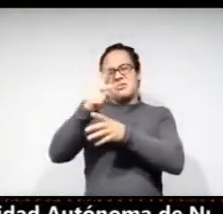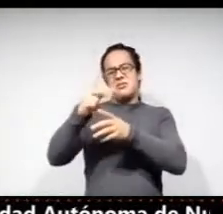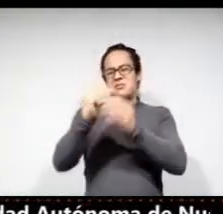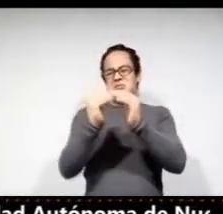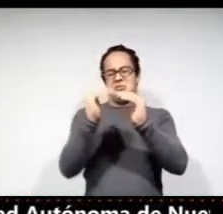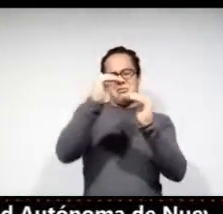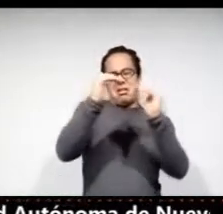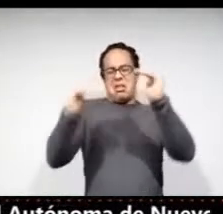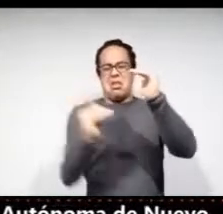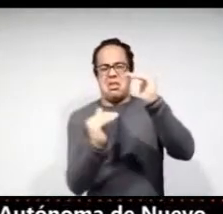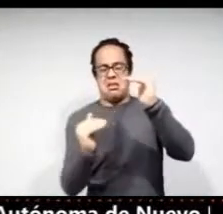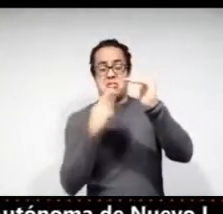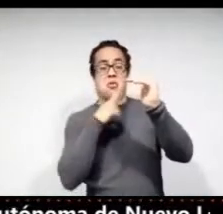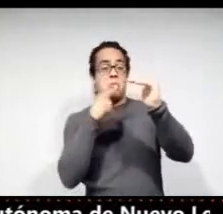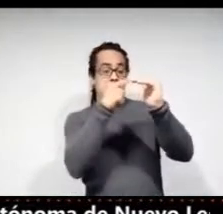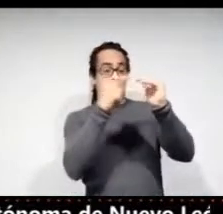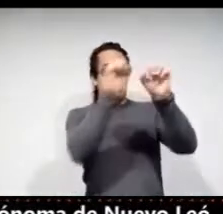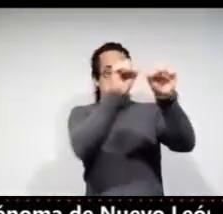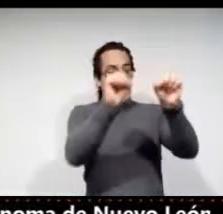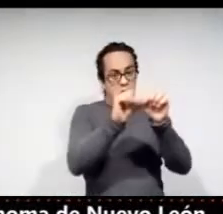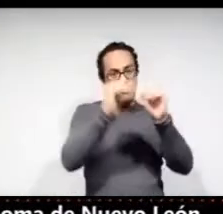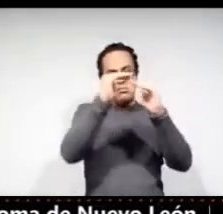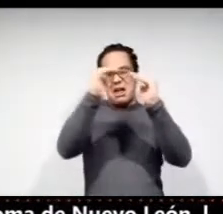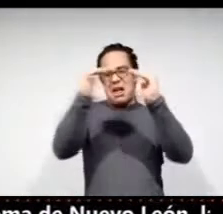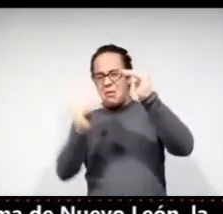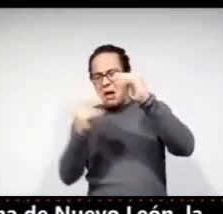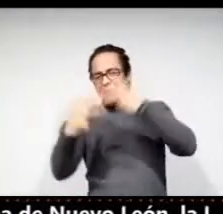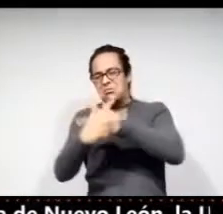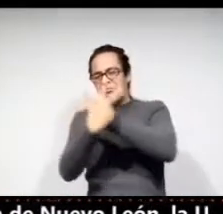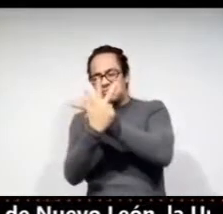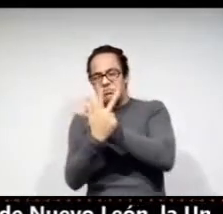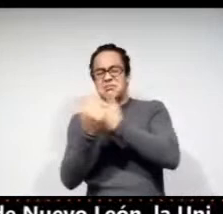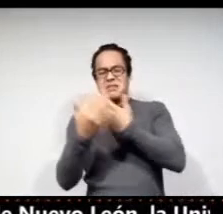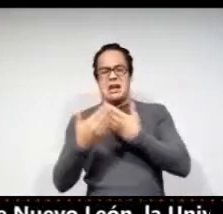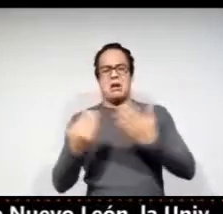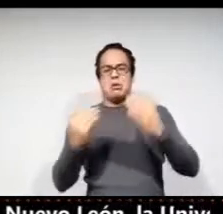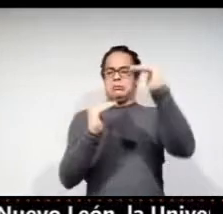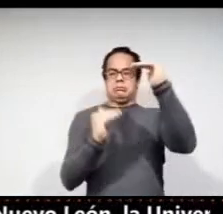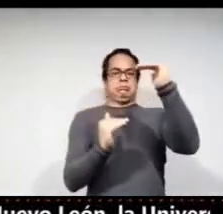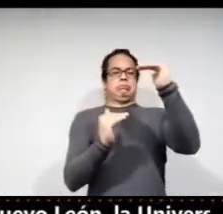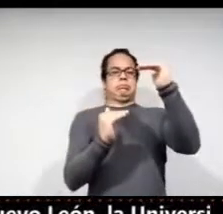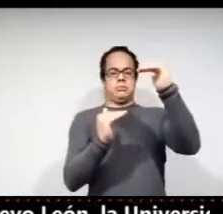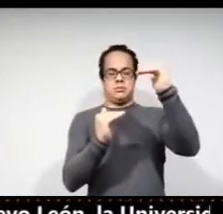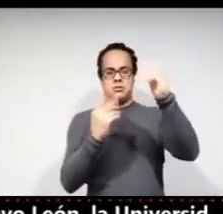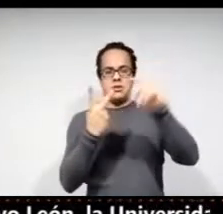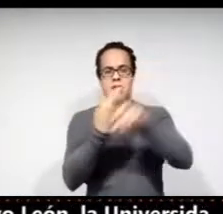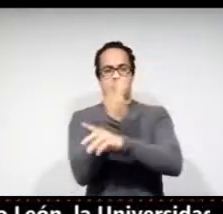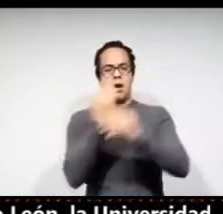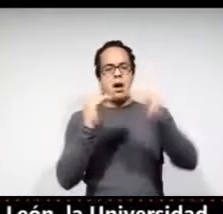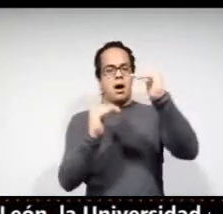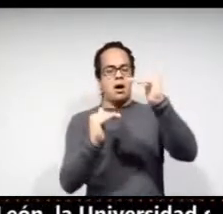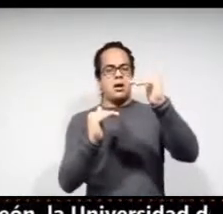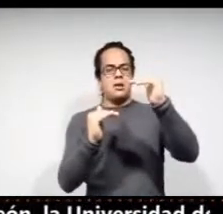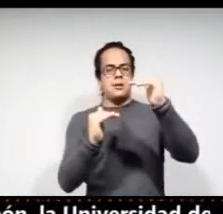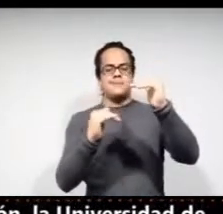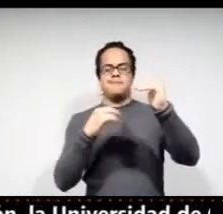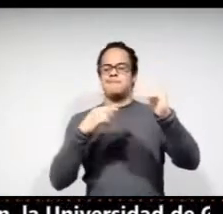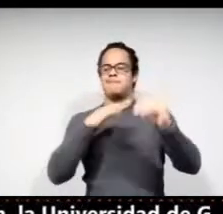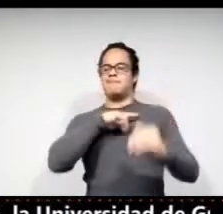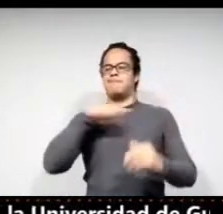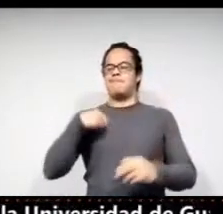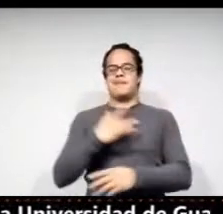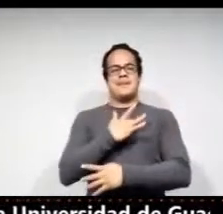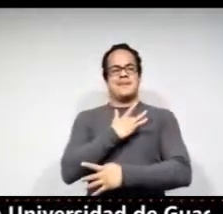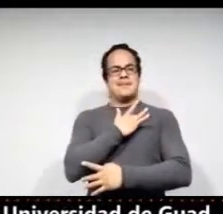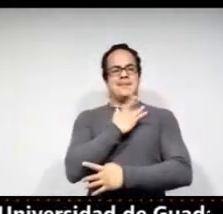lo ponen algunos. Yo creo que esto nos debe de cimbrar de tal manera que esto que hemos llamado educación